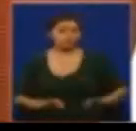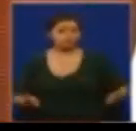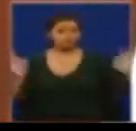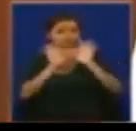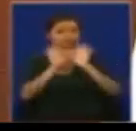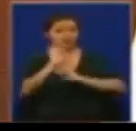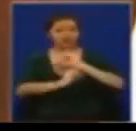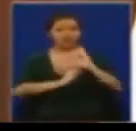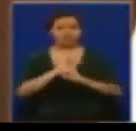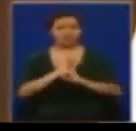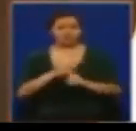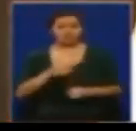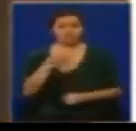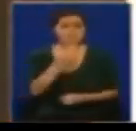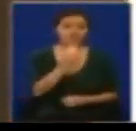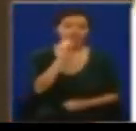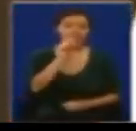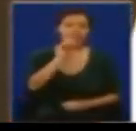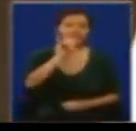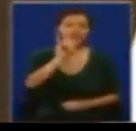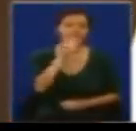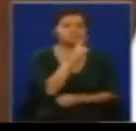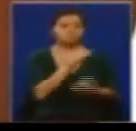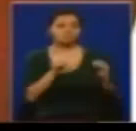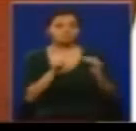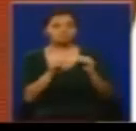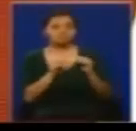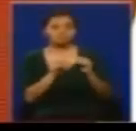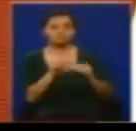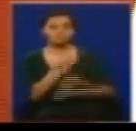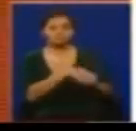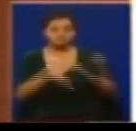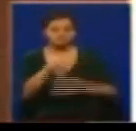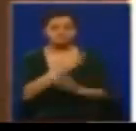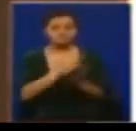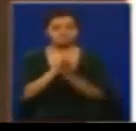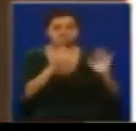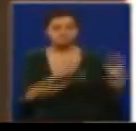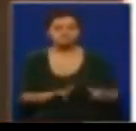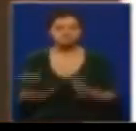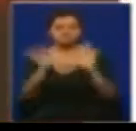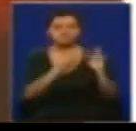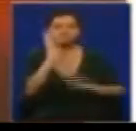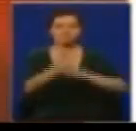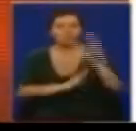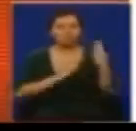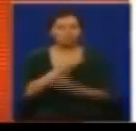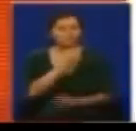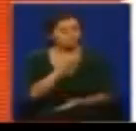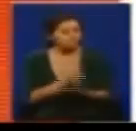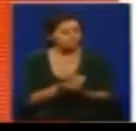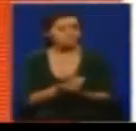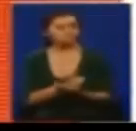pero la acreditación de ABEIT, la principal acreditadora de carrera de ingeniería y computación en el mundo, es